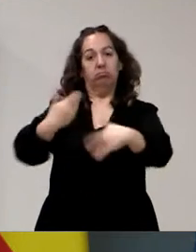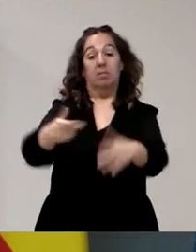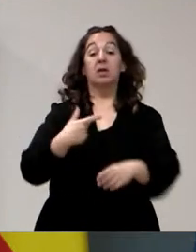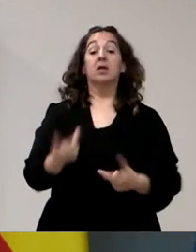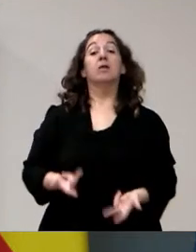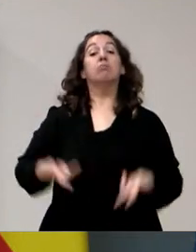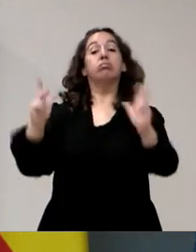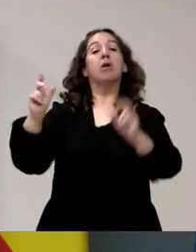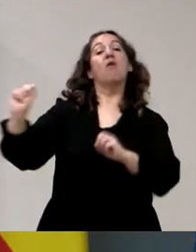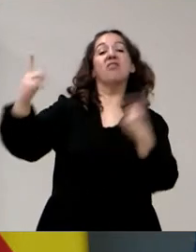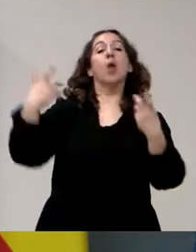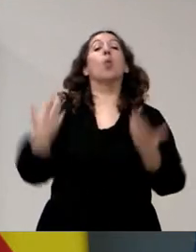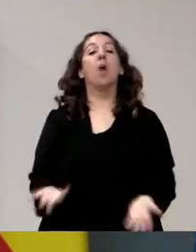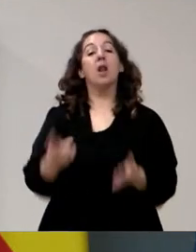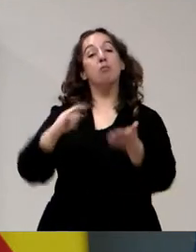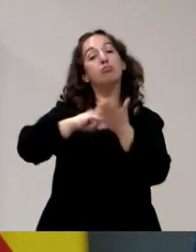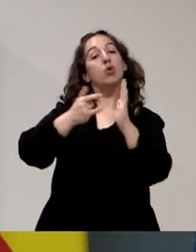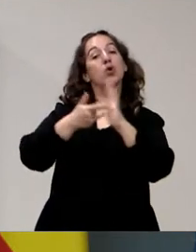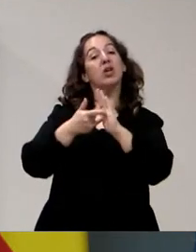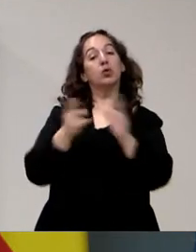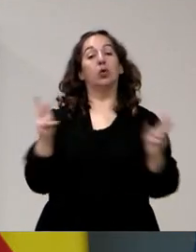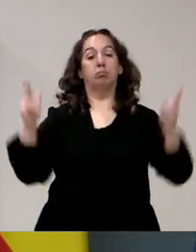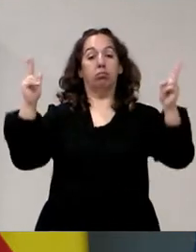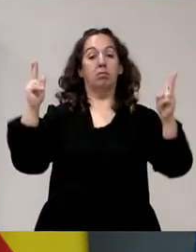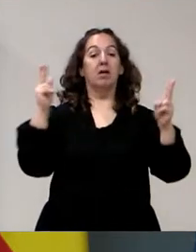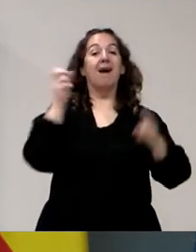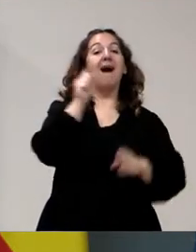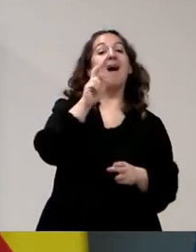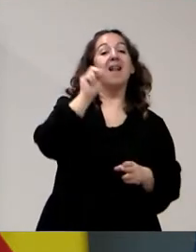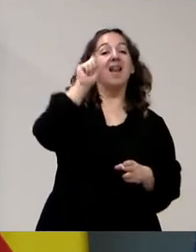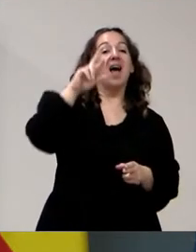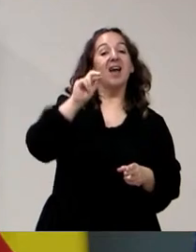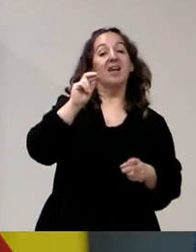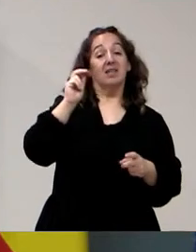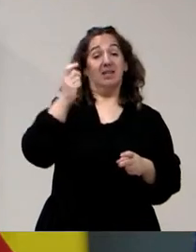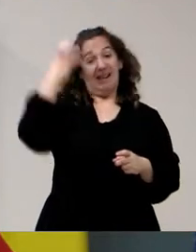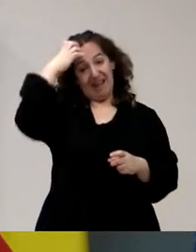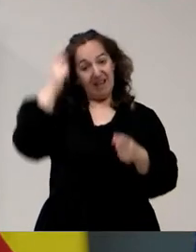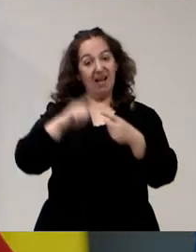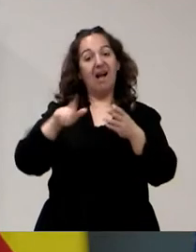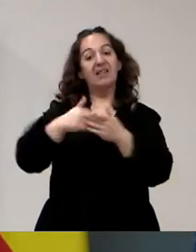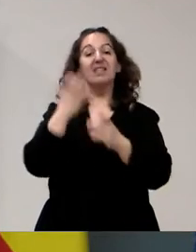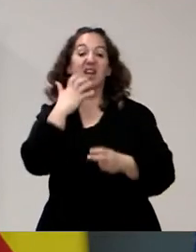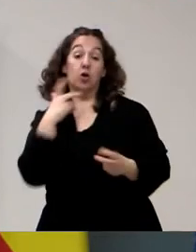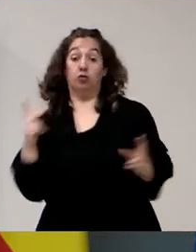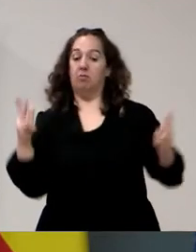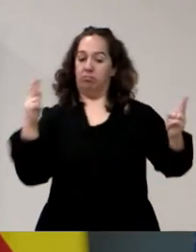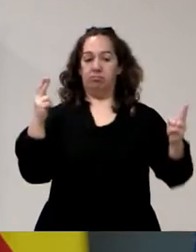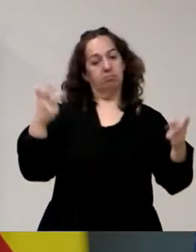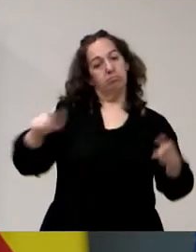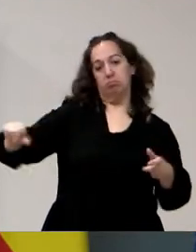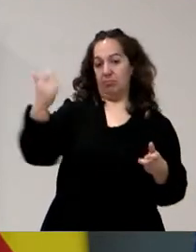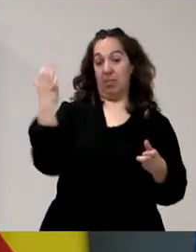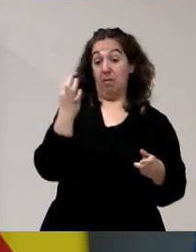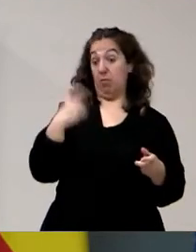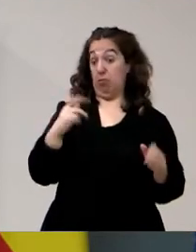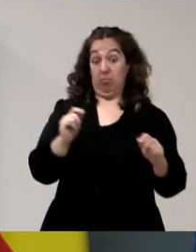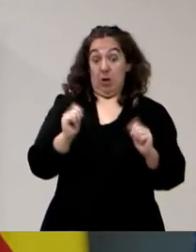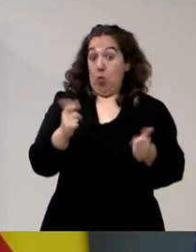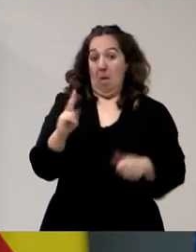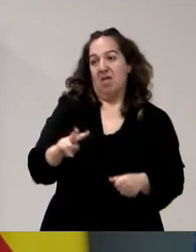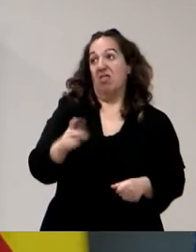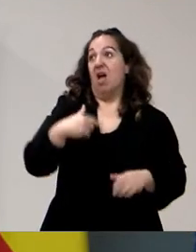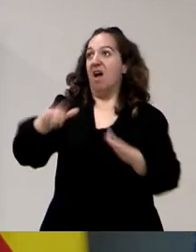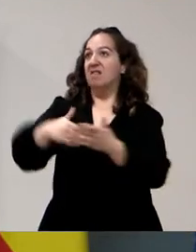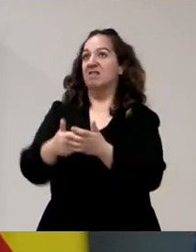licitación del proyecto del tramo alar del rey reyosa porque de otro modo la obra no empezaría a ejecutarse hasta